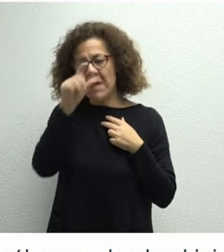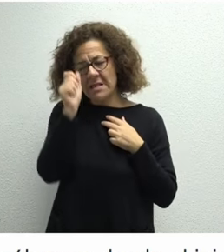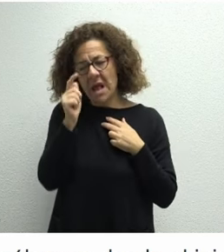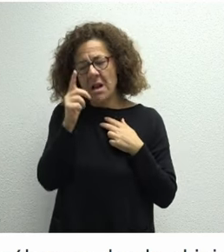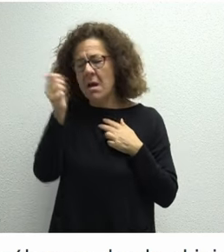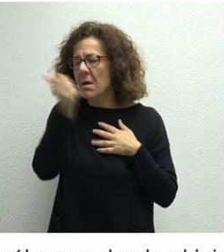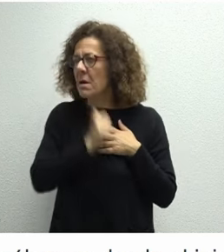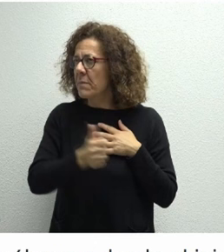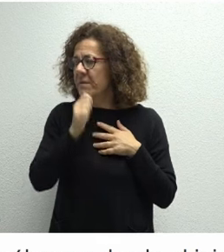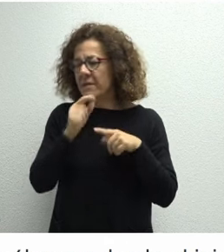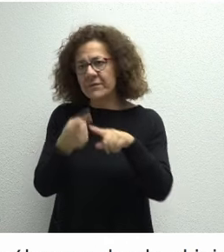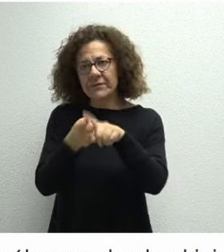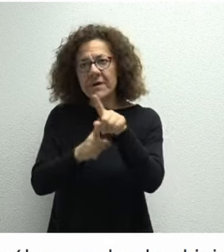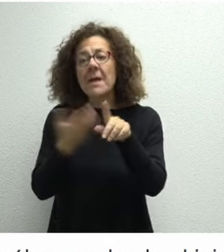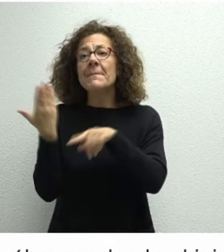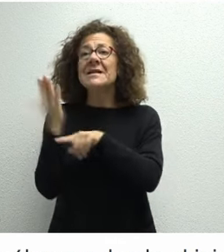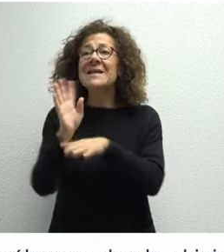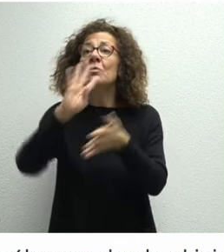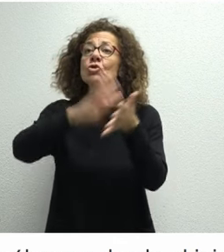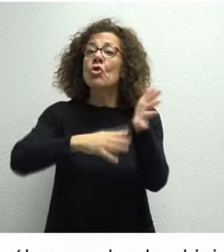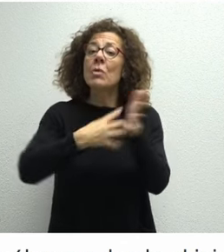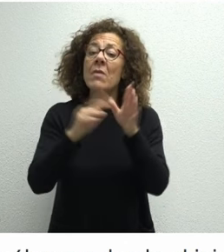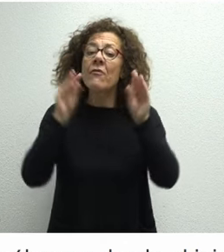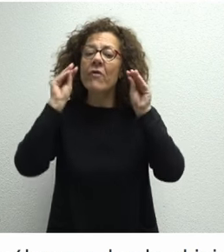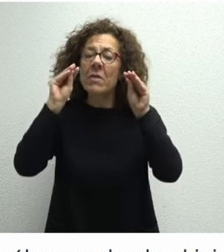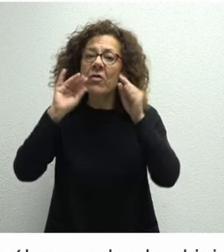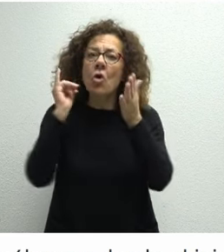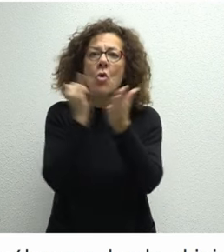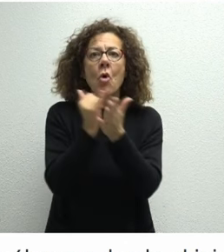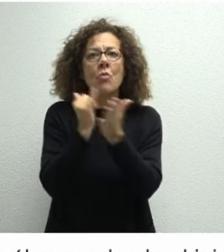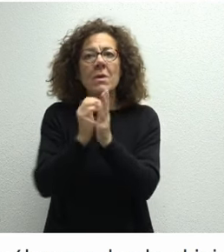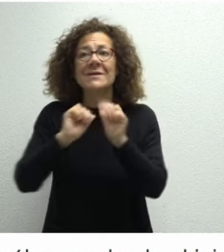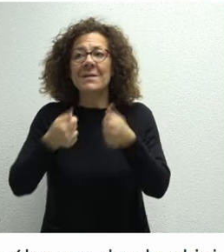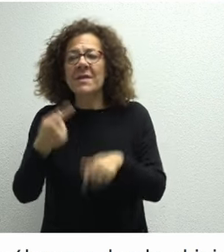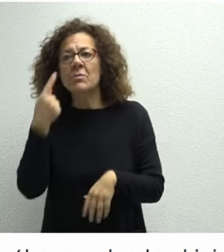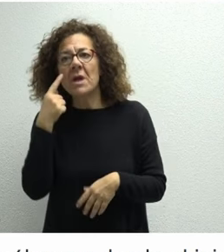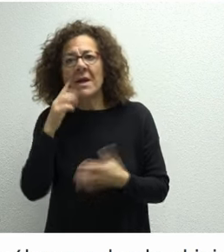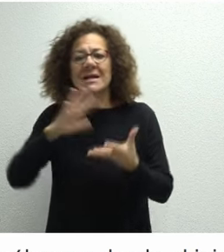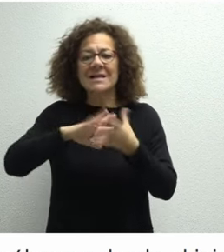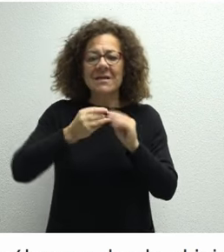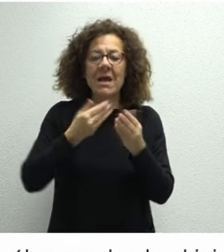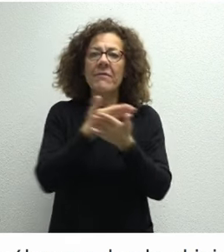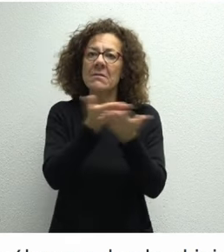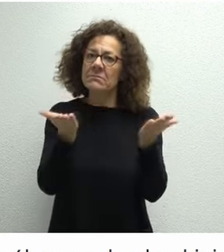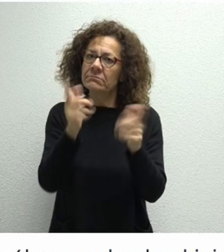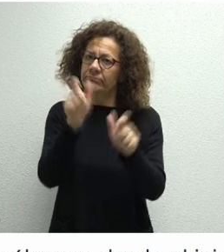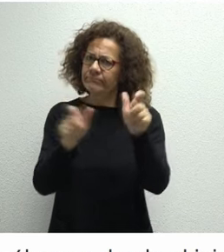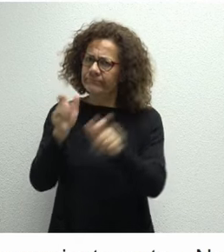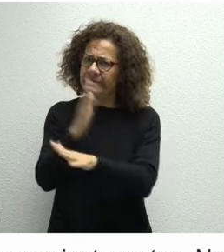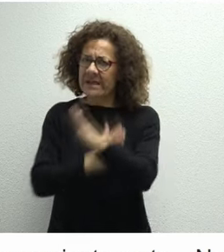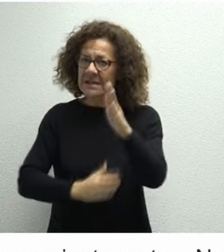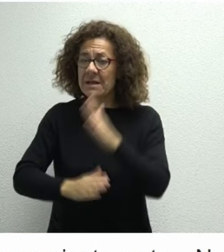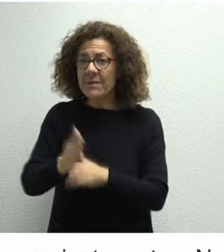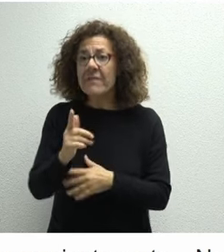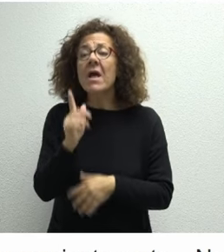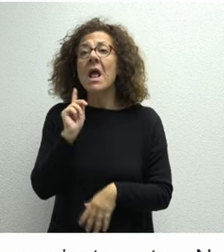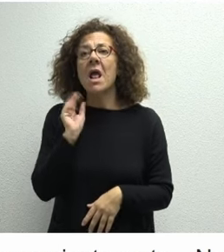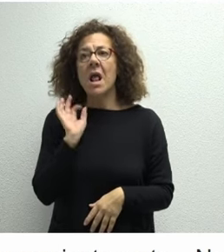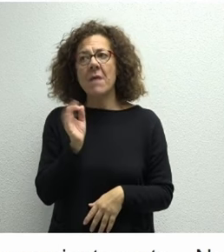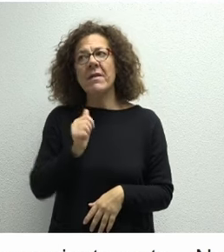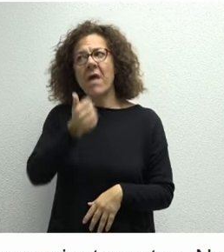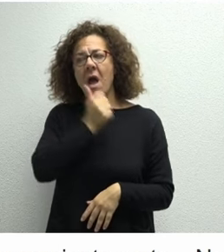nosotros les presentamos un cronograma de formación de pruebas pruebas que empezábamos a ver que se adaptaban a la población con discapacidad Y la verdad es que aguantaron